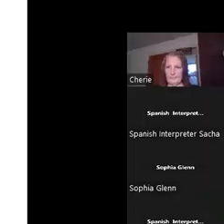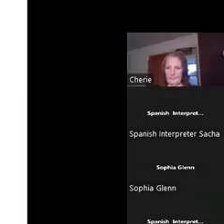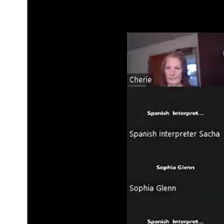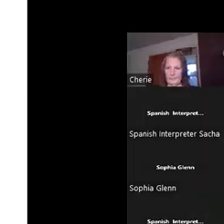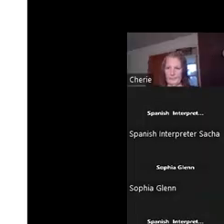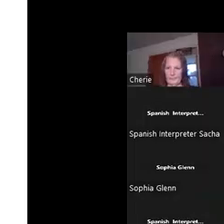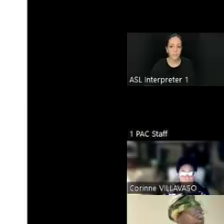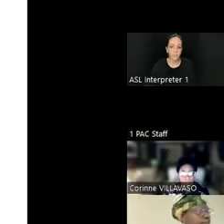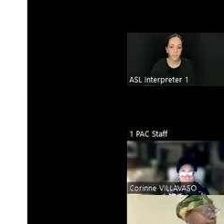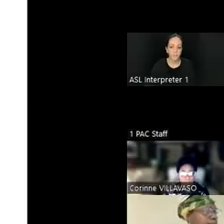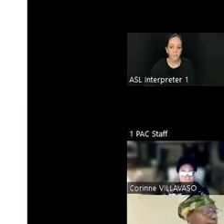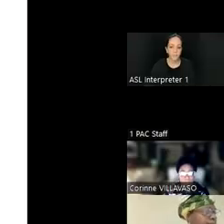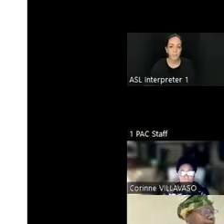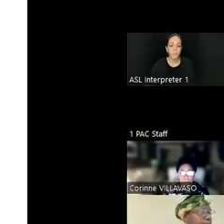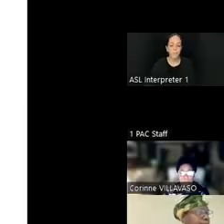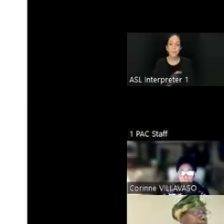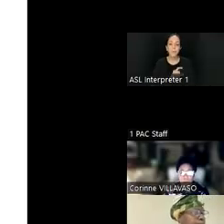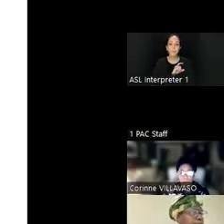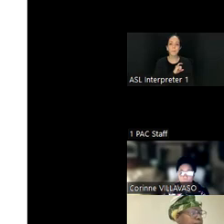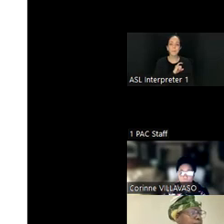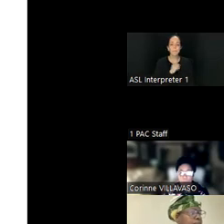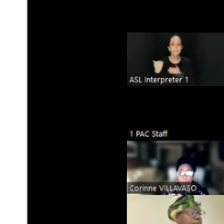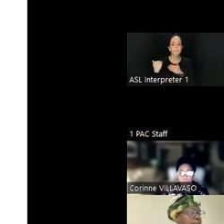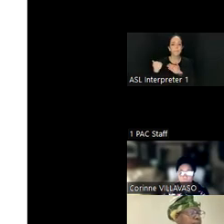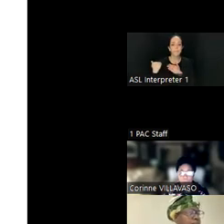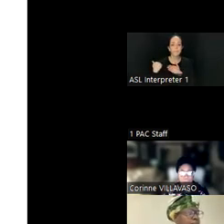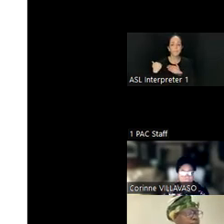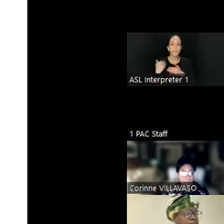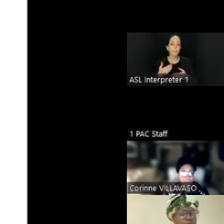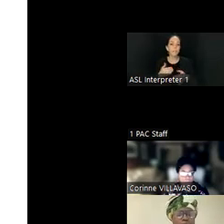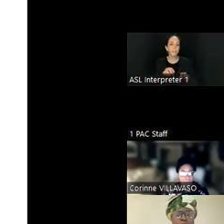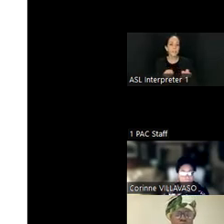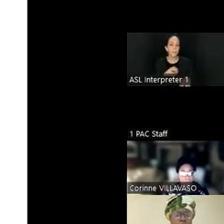Police Accountability Commission, Subcommittee on Board Membership.